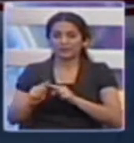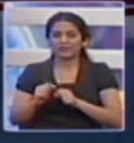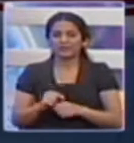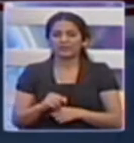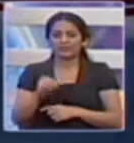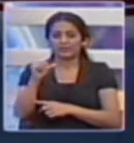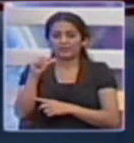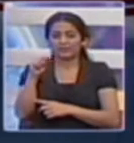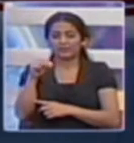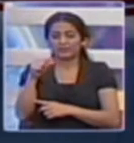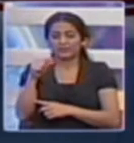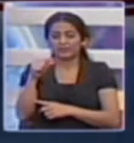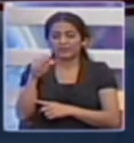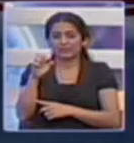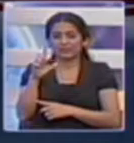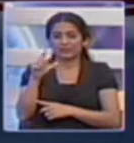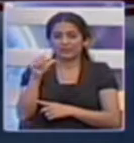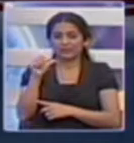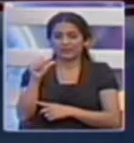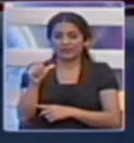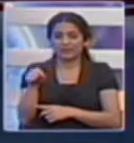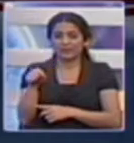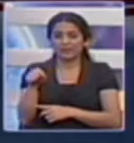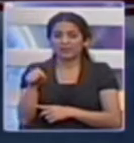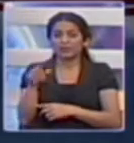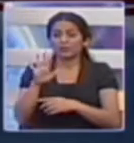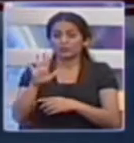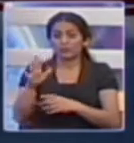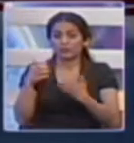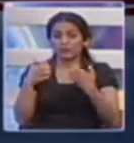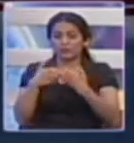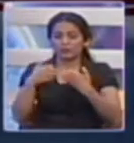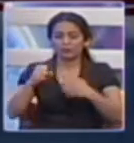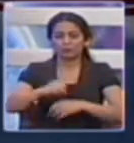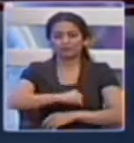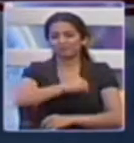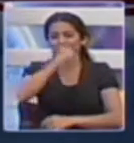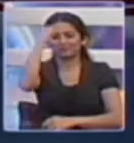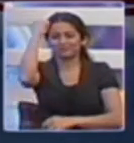Ángela Aspiazu de Chambers se proclamó como el equipo campeón.